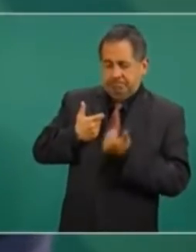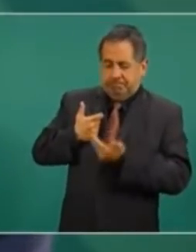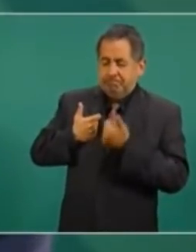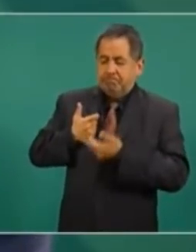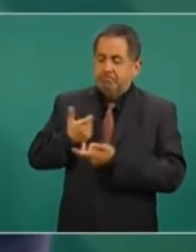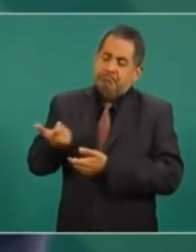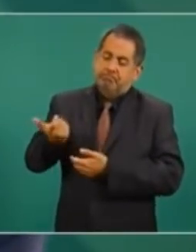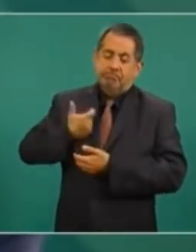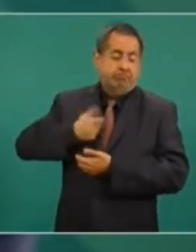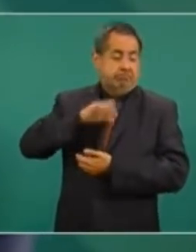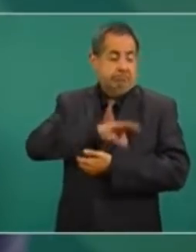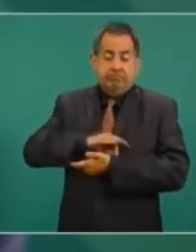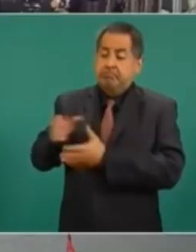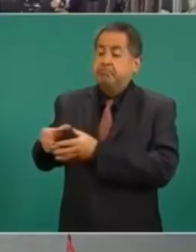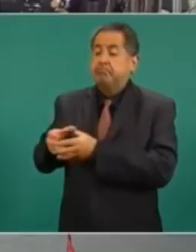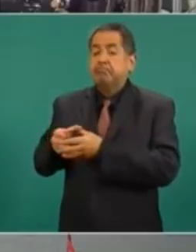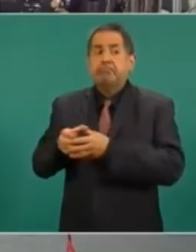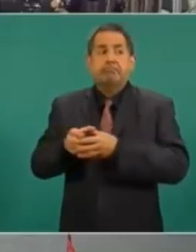vida y que por eso